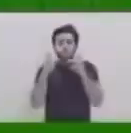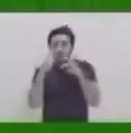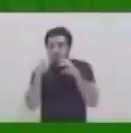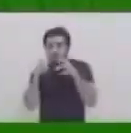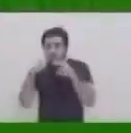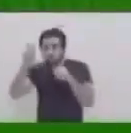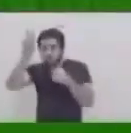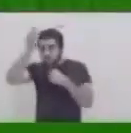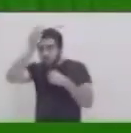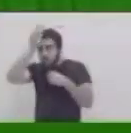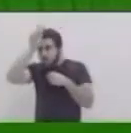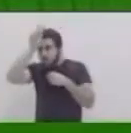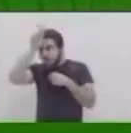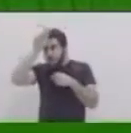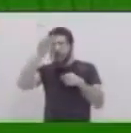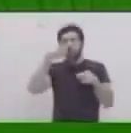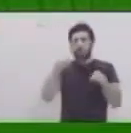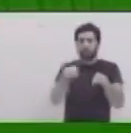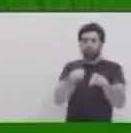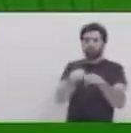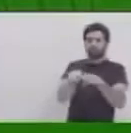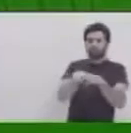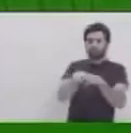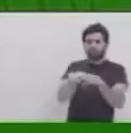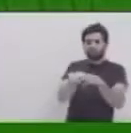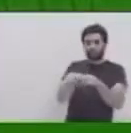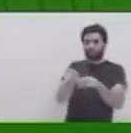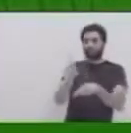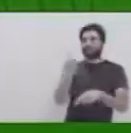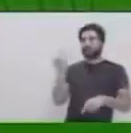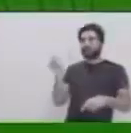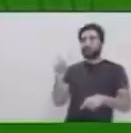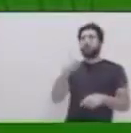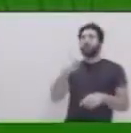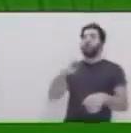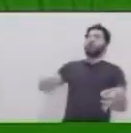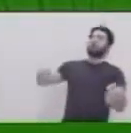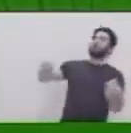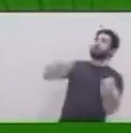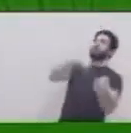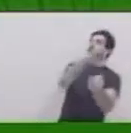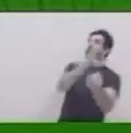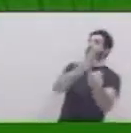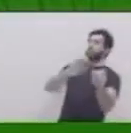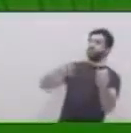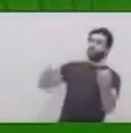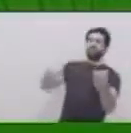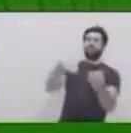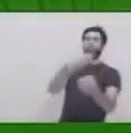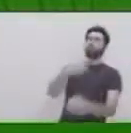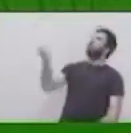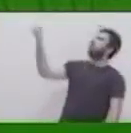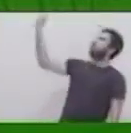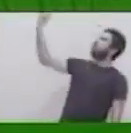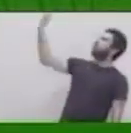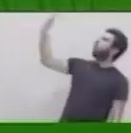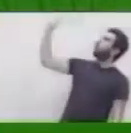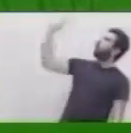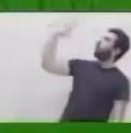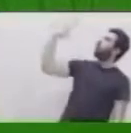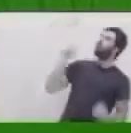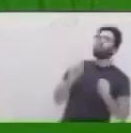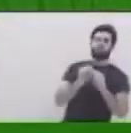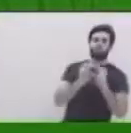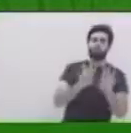hormiga. La cigarra era feliz disfrutando el verano. El sol brillaba, las